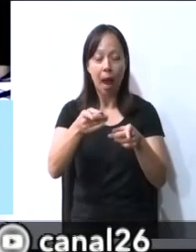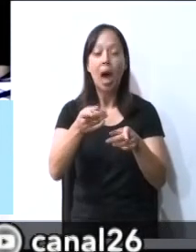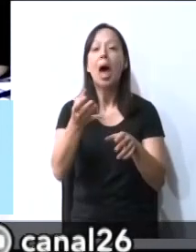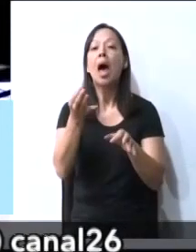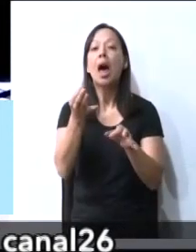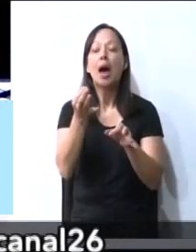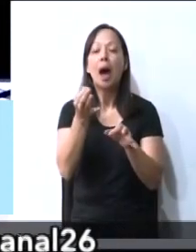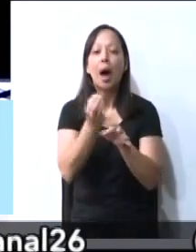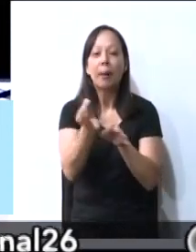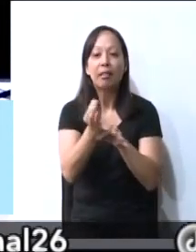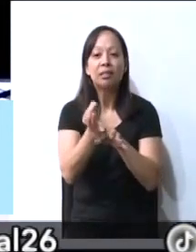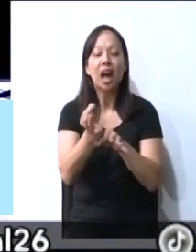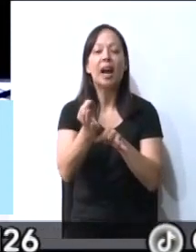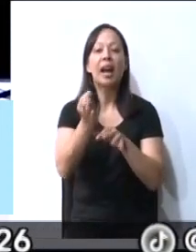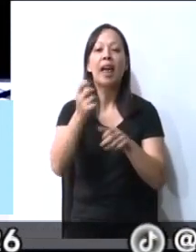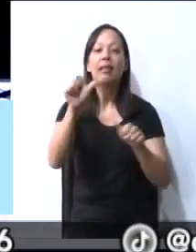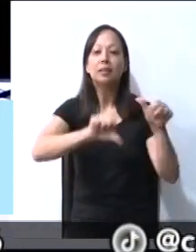y tecnología,